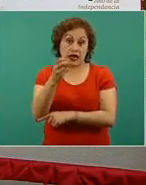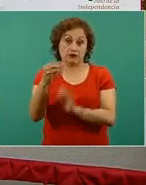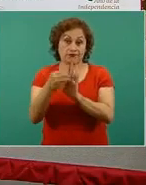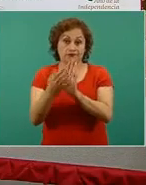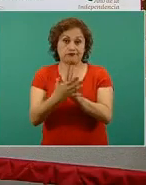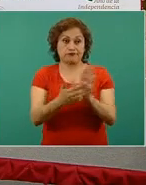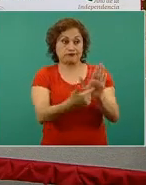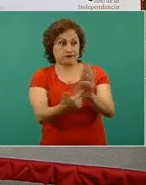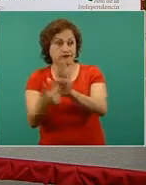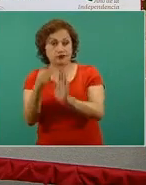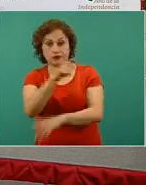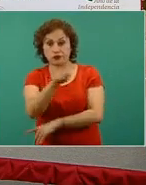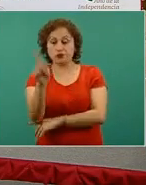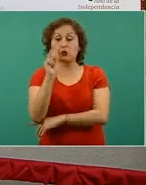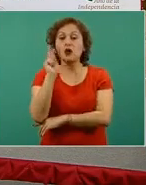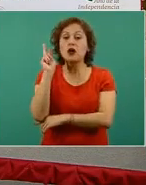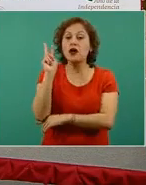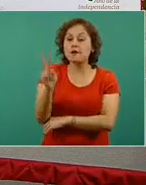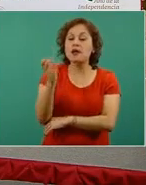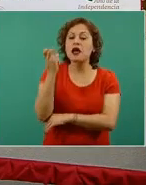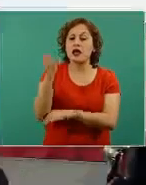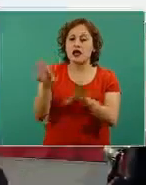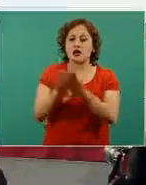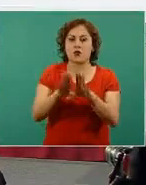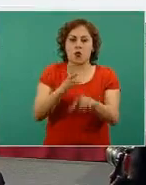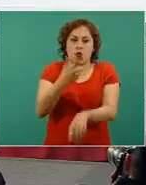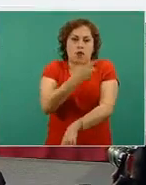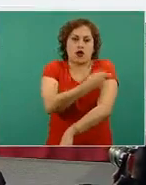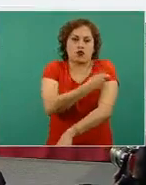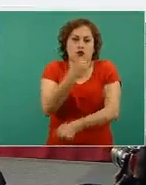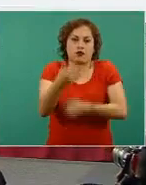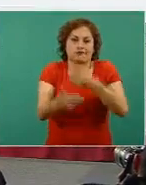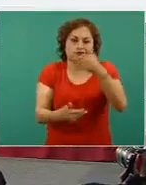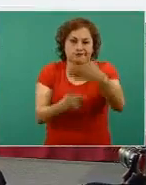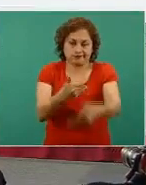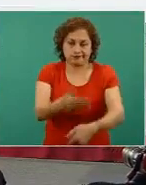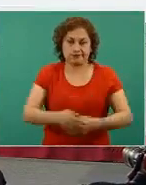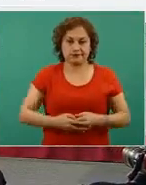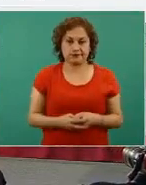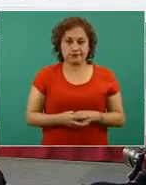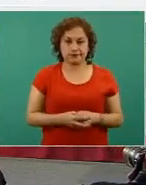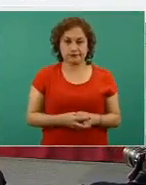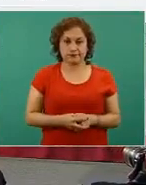va la velocidad de uso de la vacuna. La siguiente, por favor.